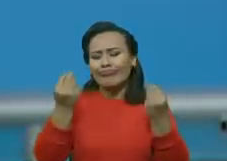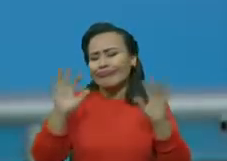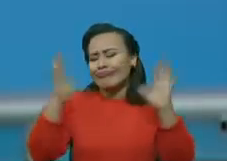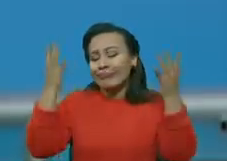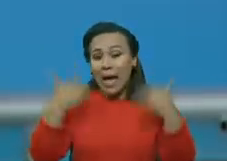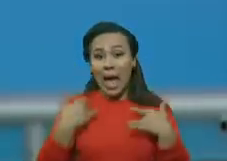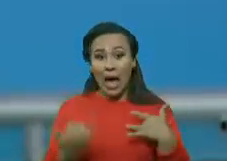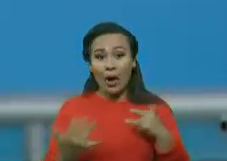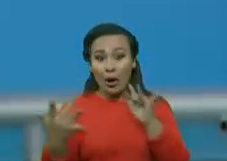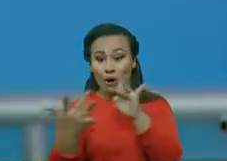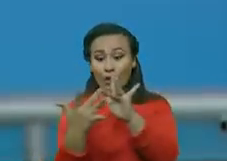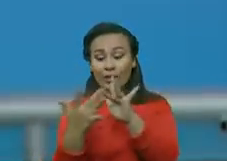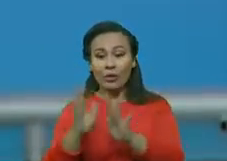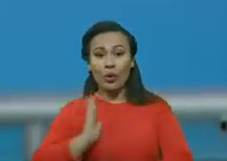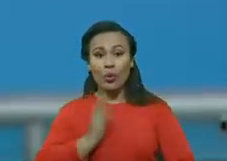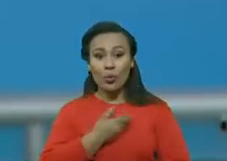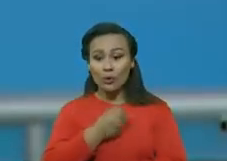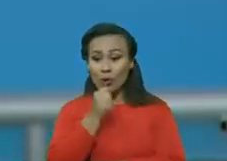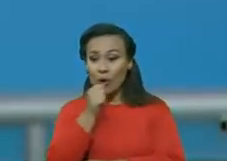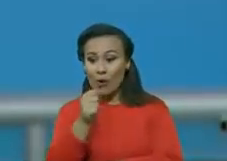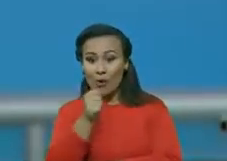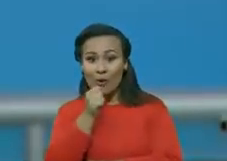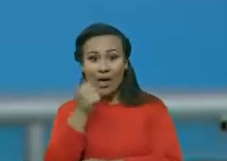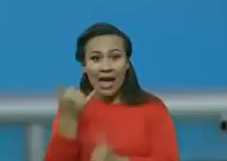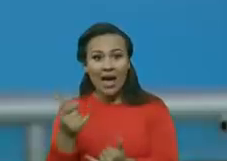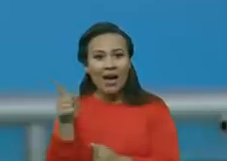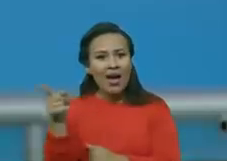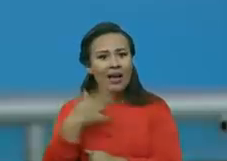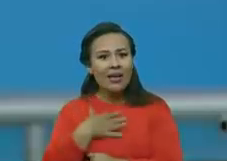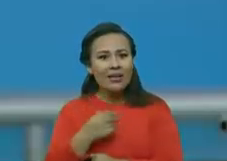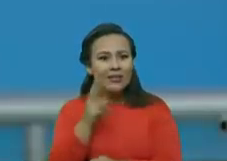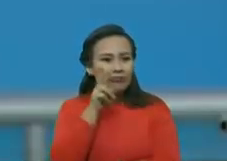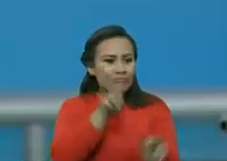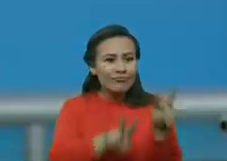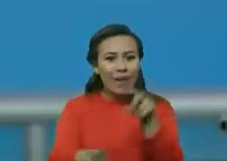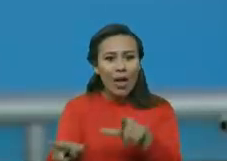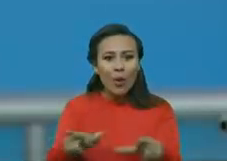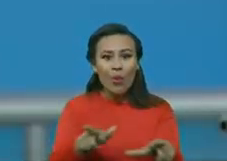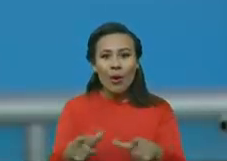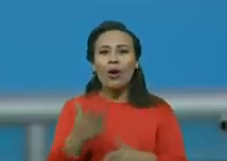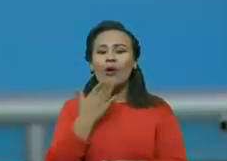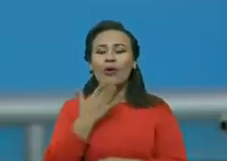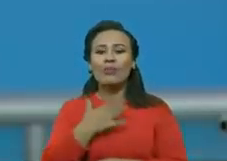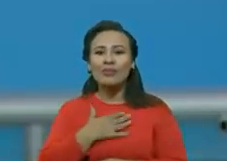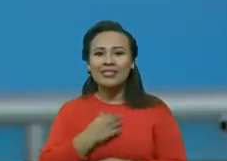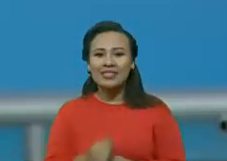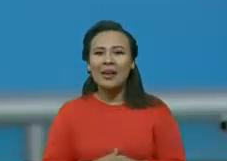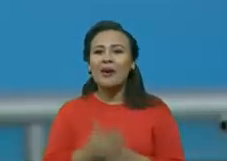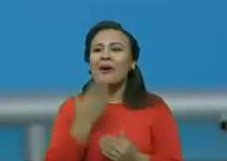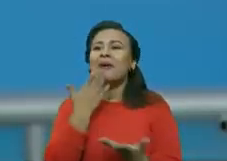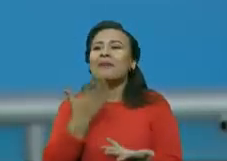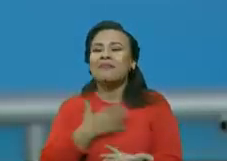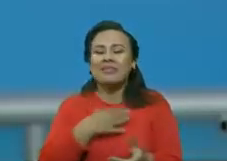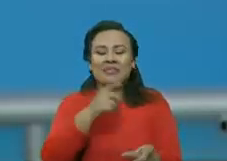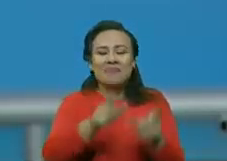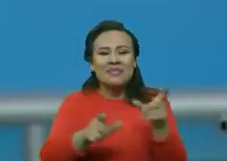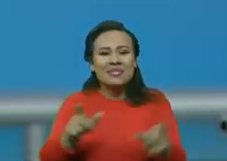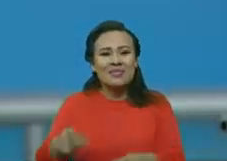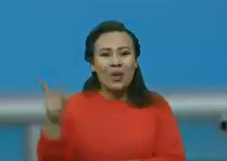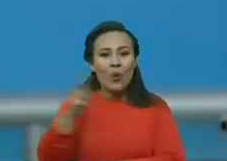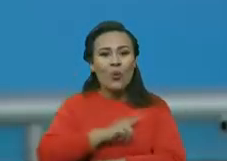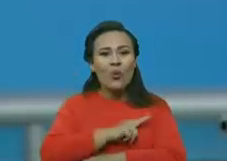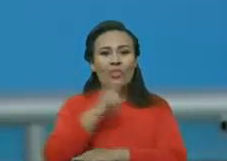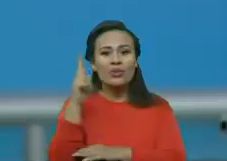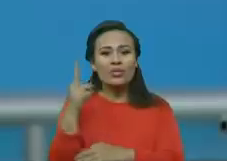hacemos contacto con nuestro compañero Charlie Pisa, quien se encuentra en el lugar. Adelante, Charlie, cuéntanos cómo se vive allí la fiesta